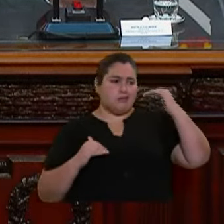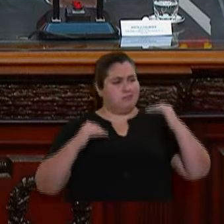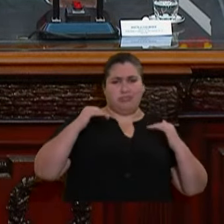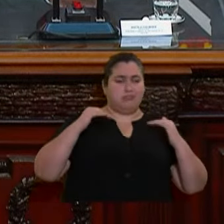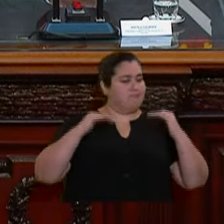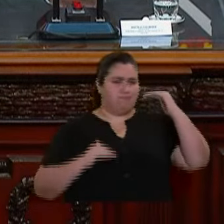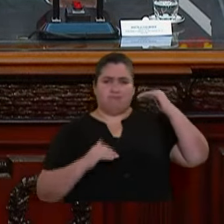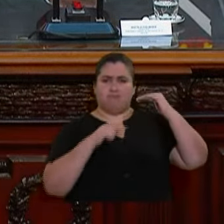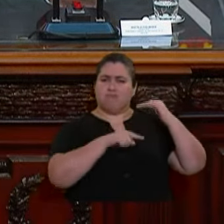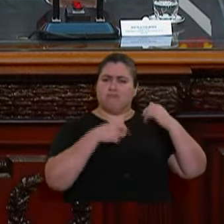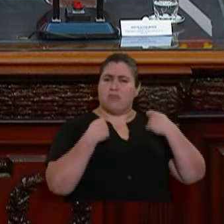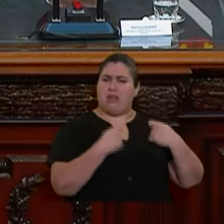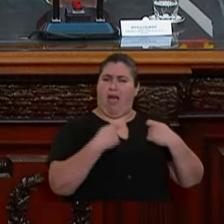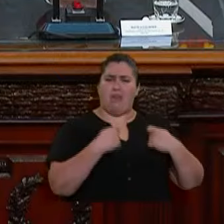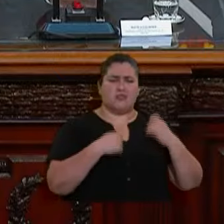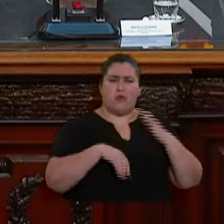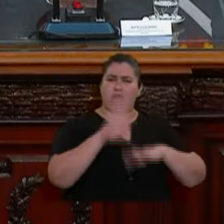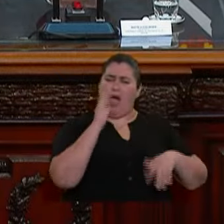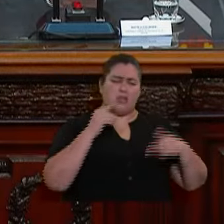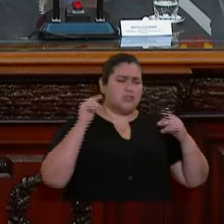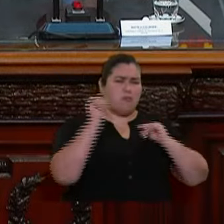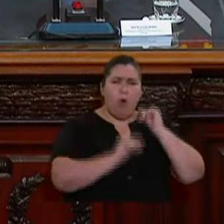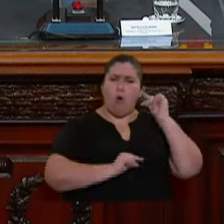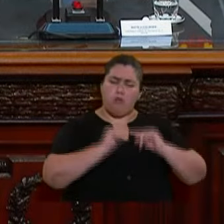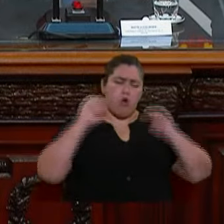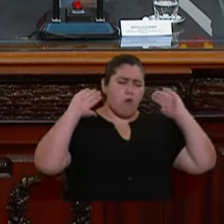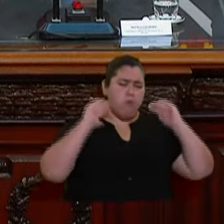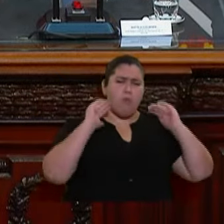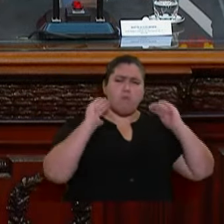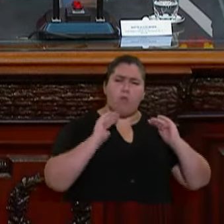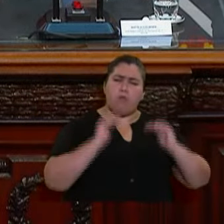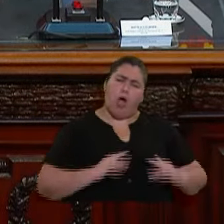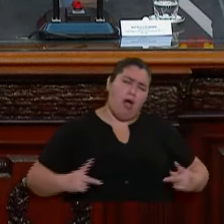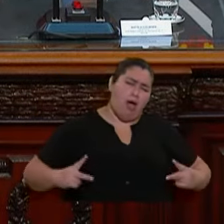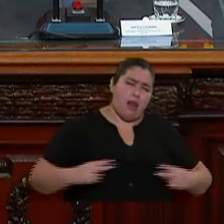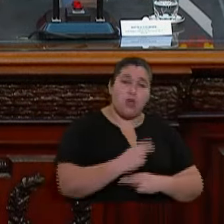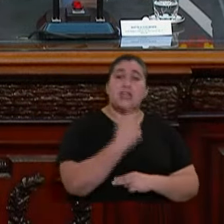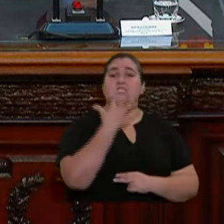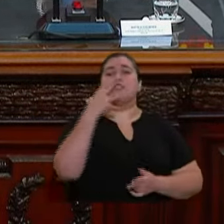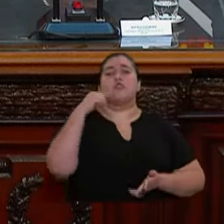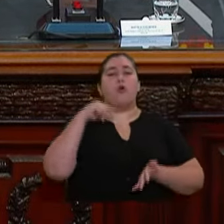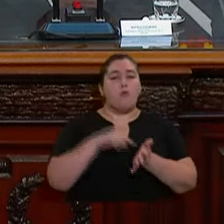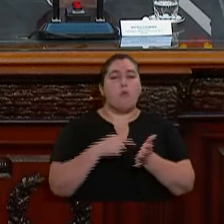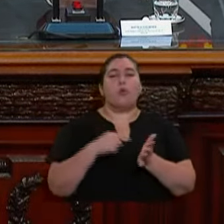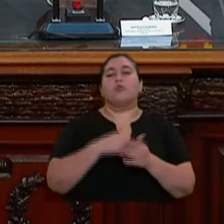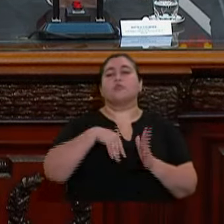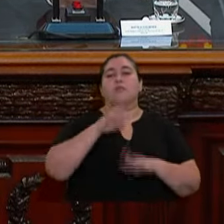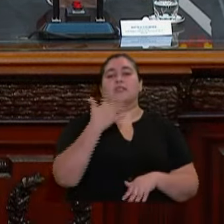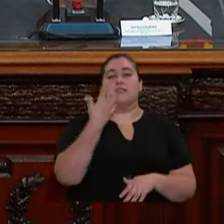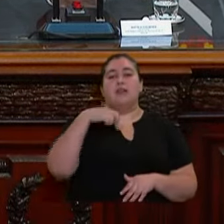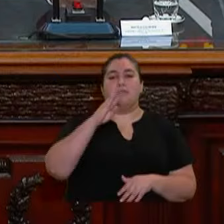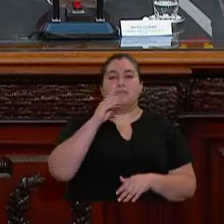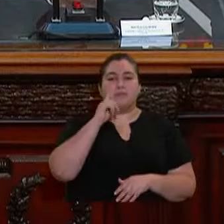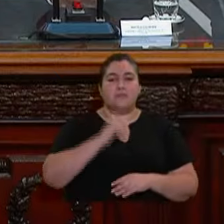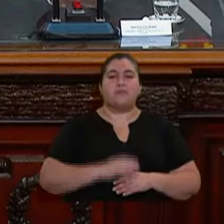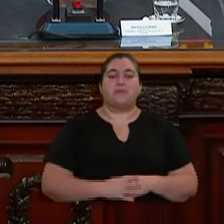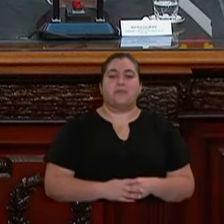la reducción del gasto público más profunda de nuestra historia, haciendo un recorte de 5 puntos del PBI en tan solo un mes.